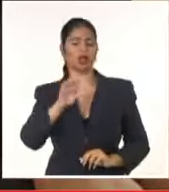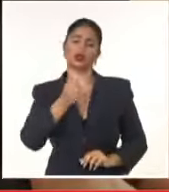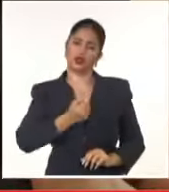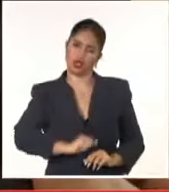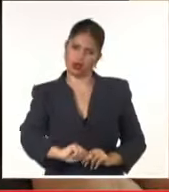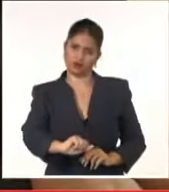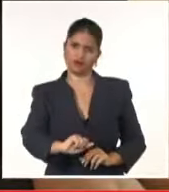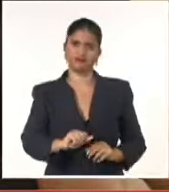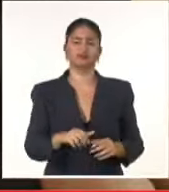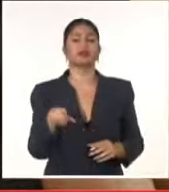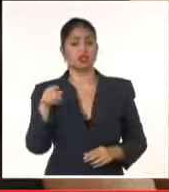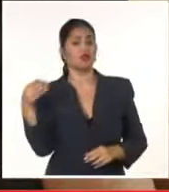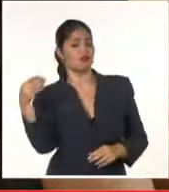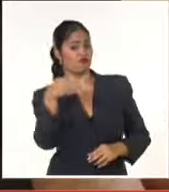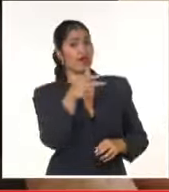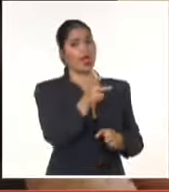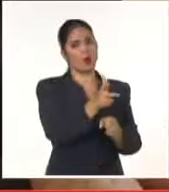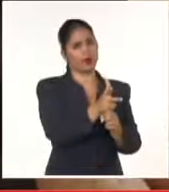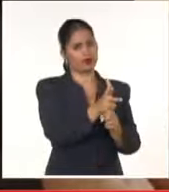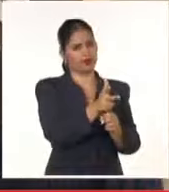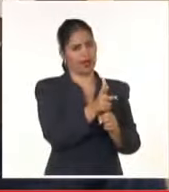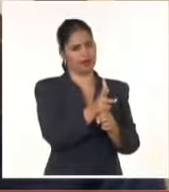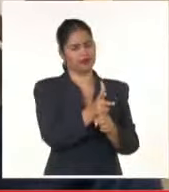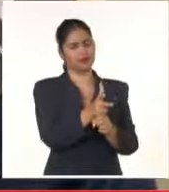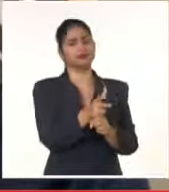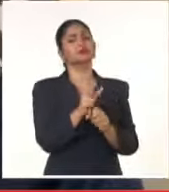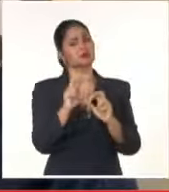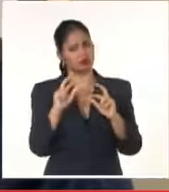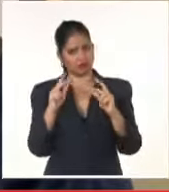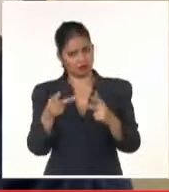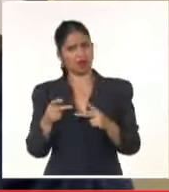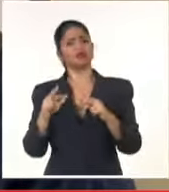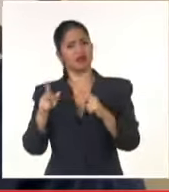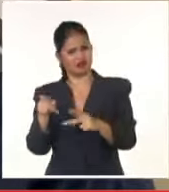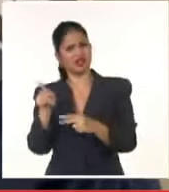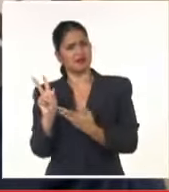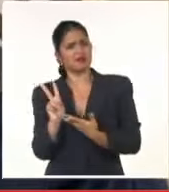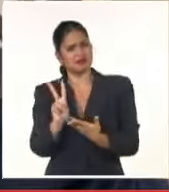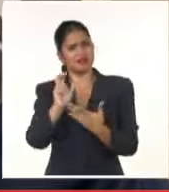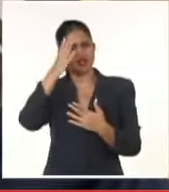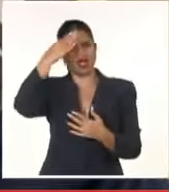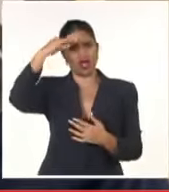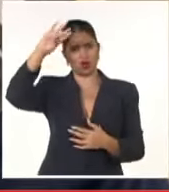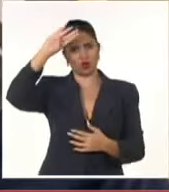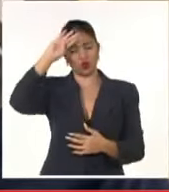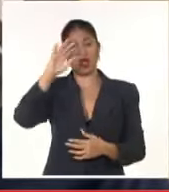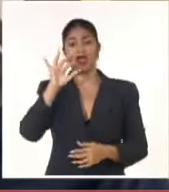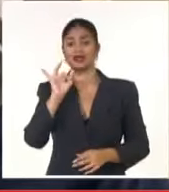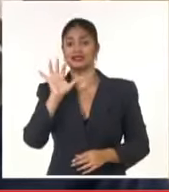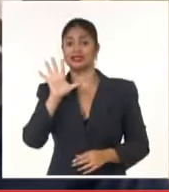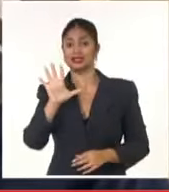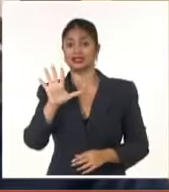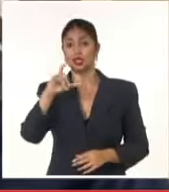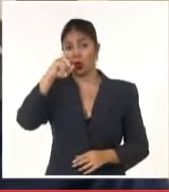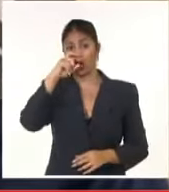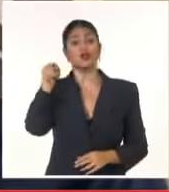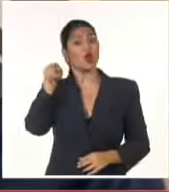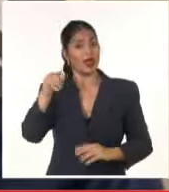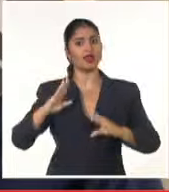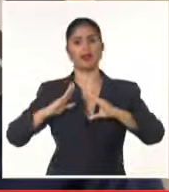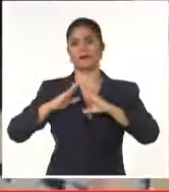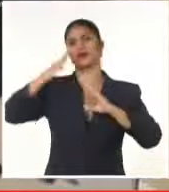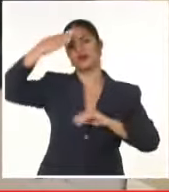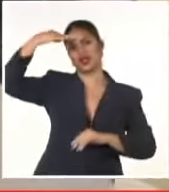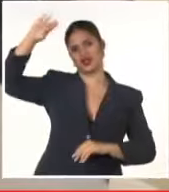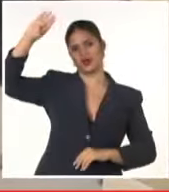su Guatemala natal en varias oportunidades, aquí, donde ha vivido 75 de sus 90 años, halló el verdadero